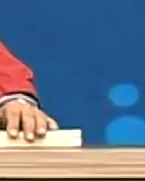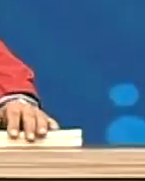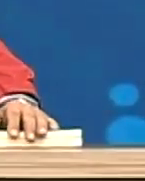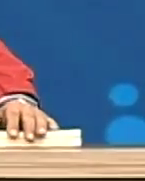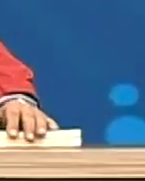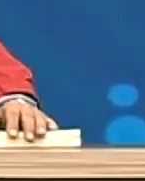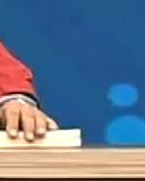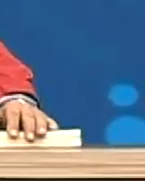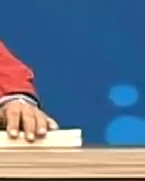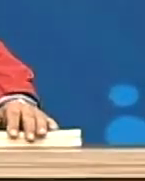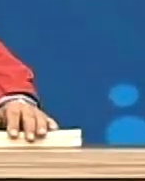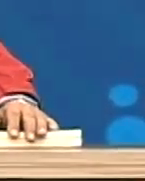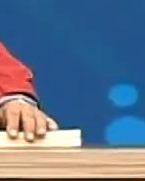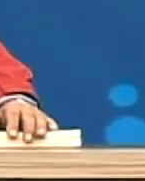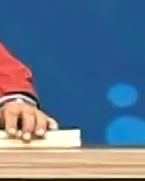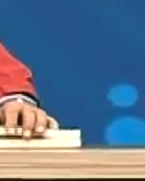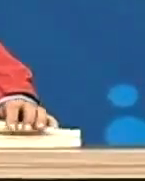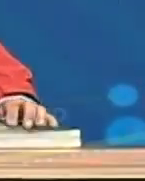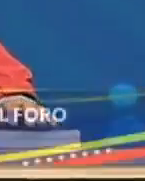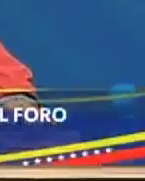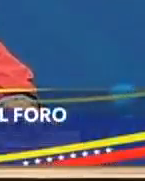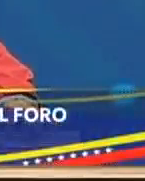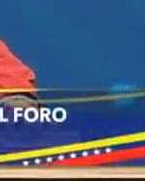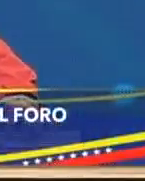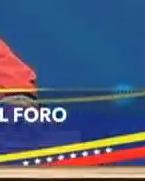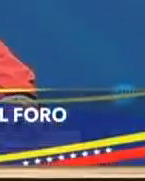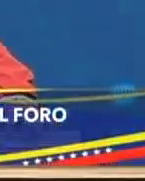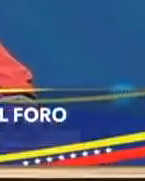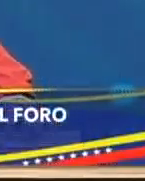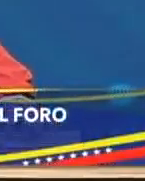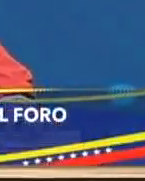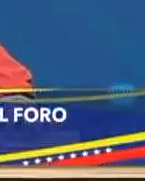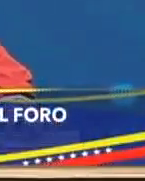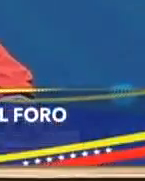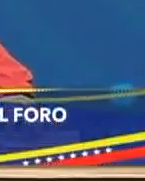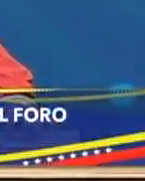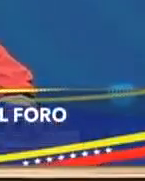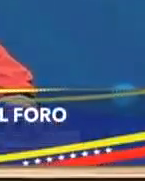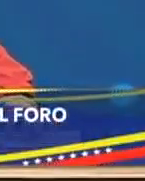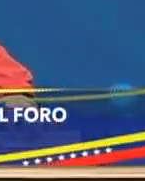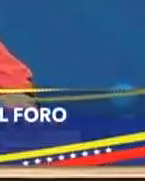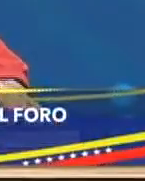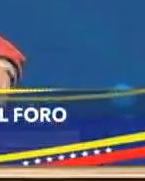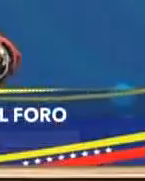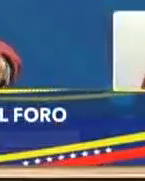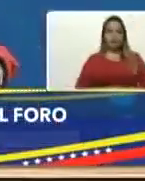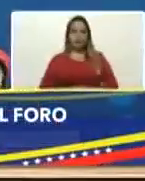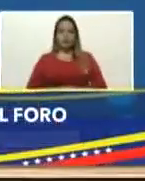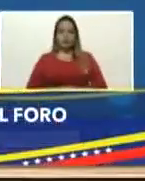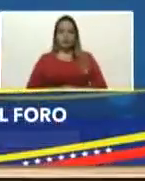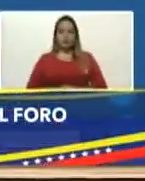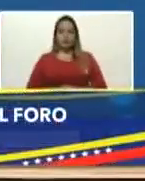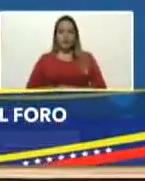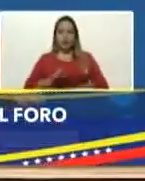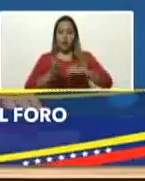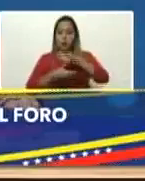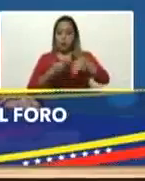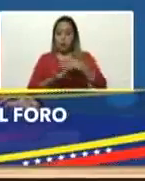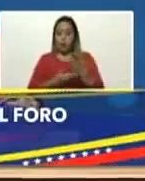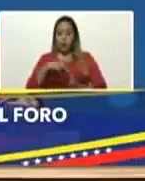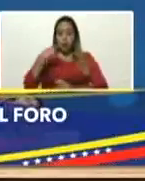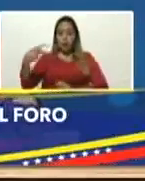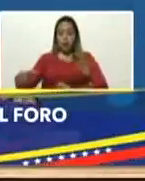situación política de América Latina y el Caribe y la situación económica de América Latina y el Caribe y el